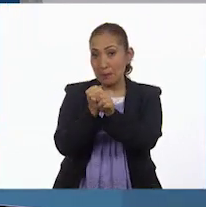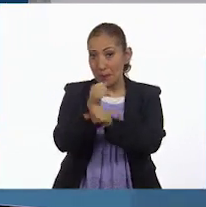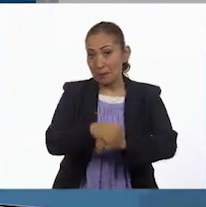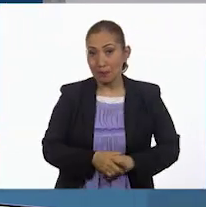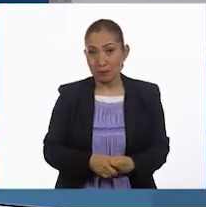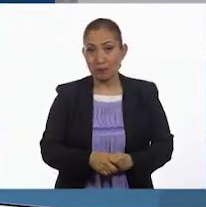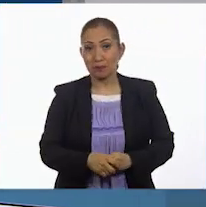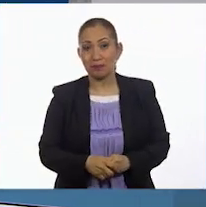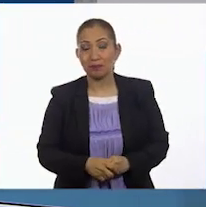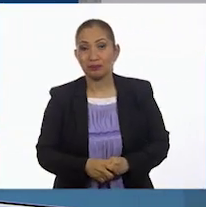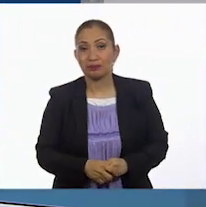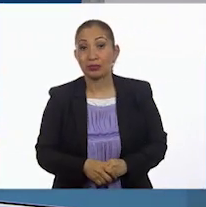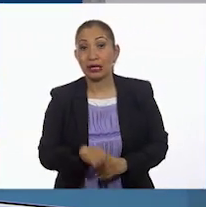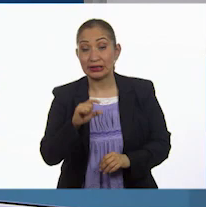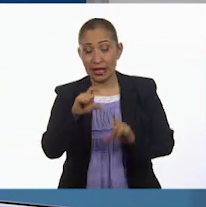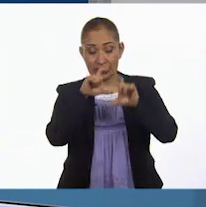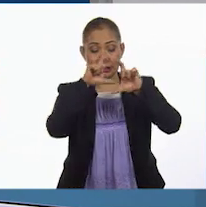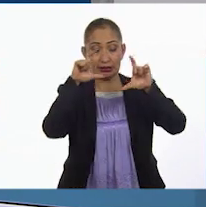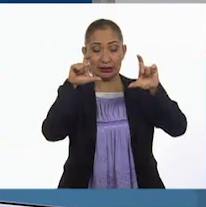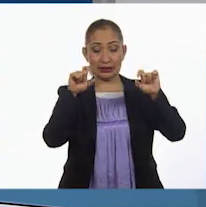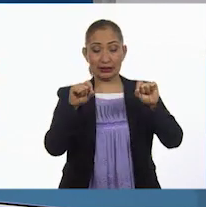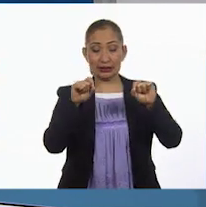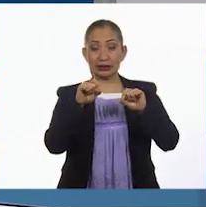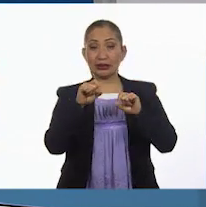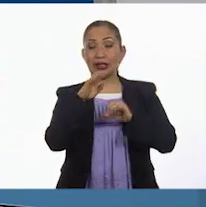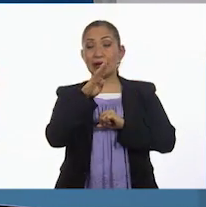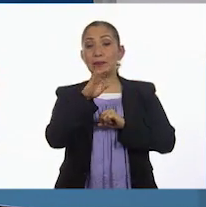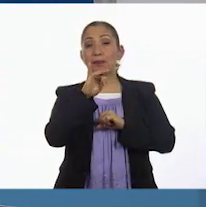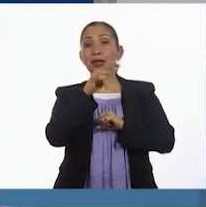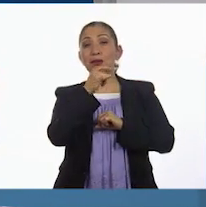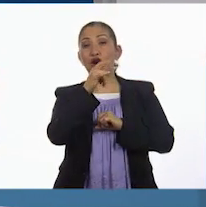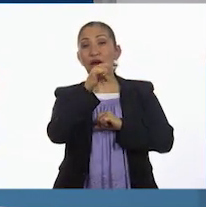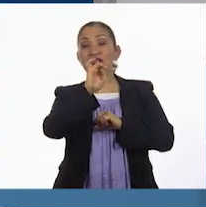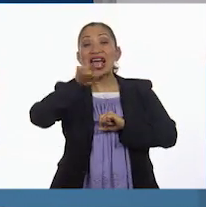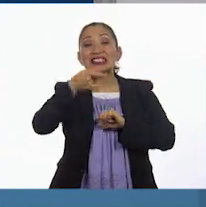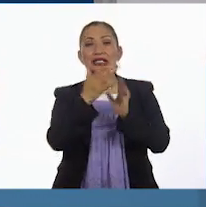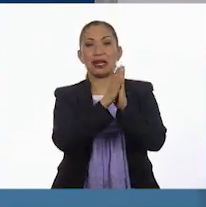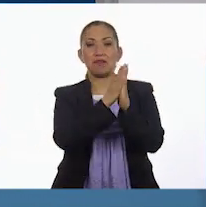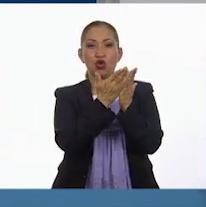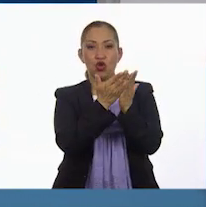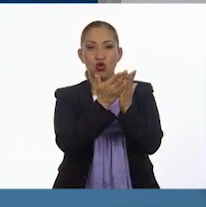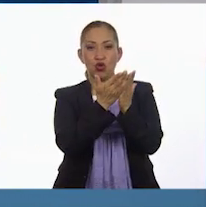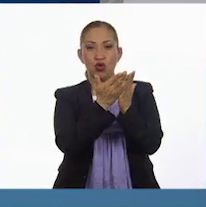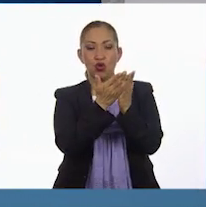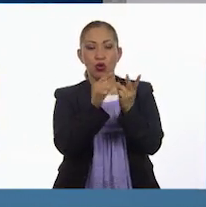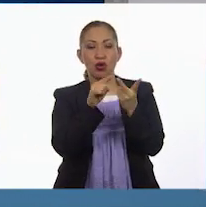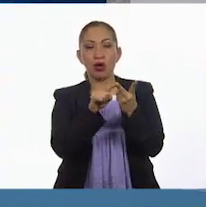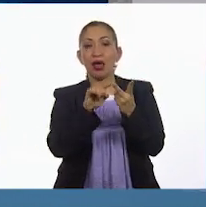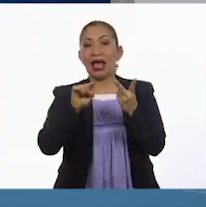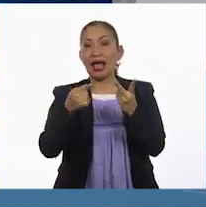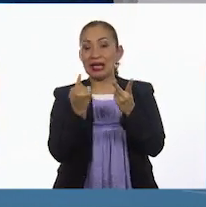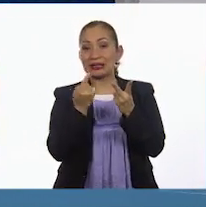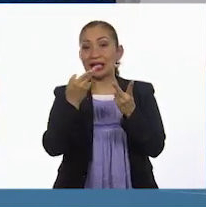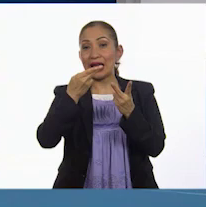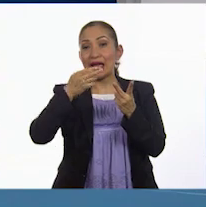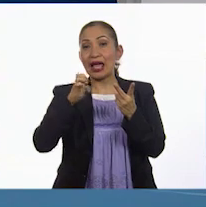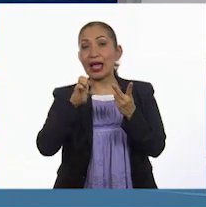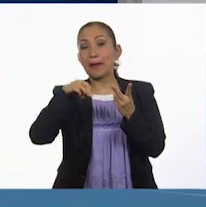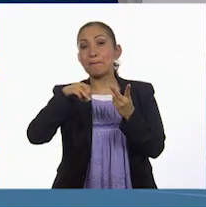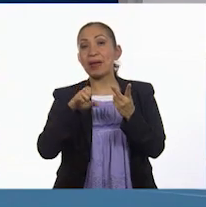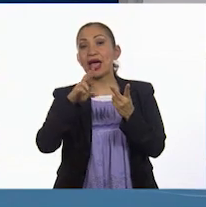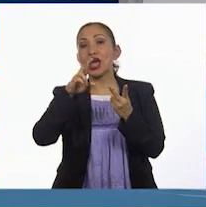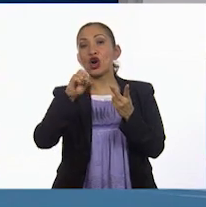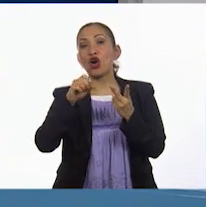Entonces, si es una ficha, si es una bibliografía, está citando los libros. Si es una